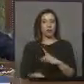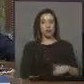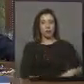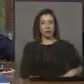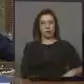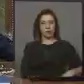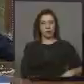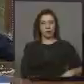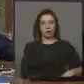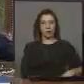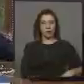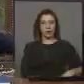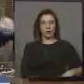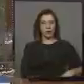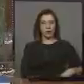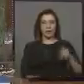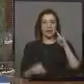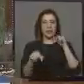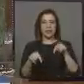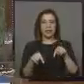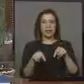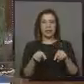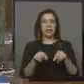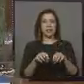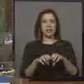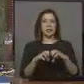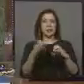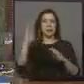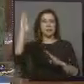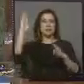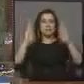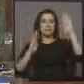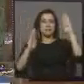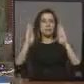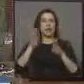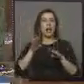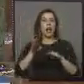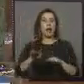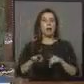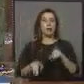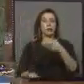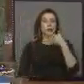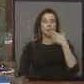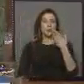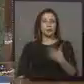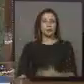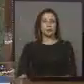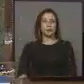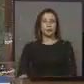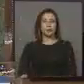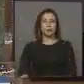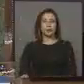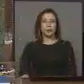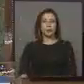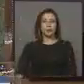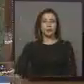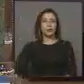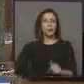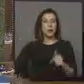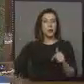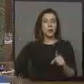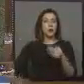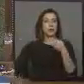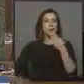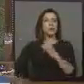parlamentarios que se encuentran en el hemiciclo levantando la mano y adhiriendo vuestra intervención. A continuación damos la